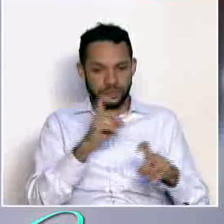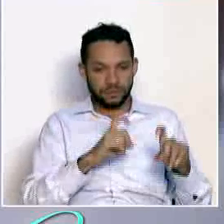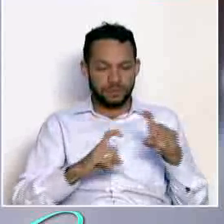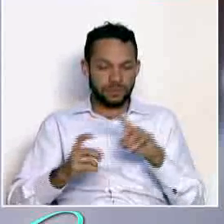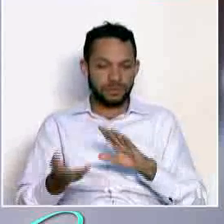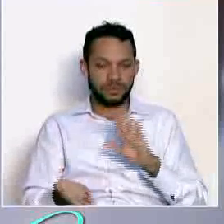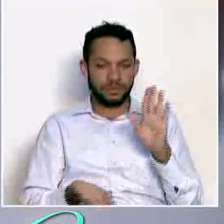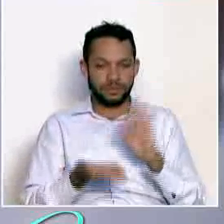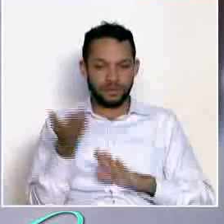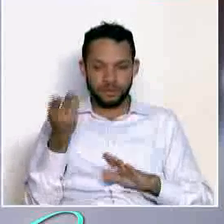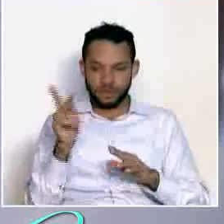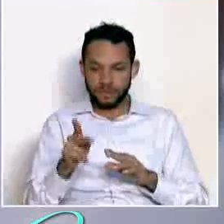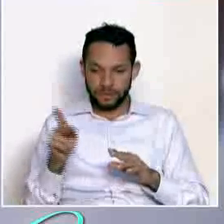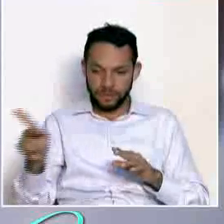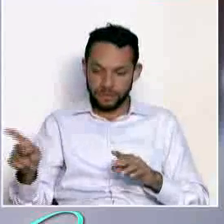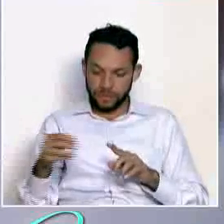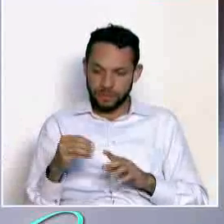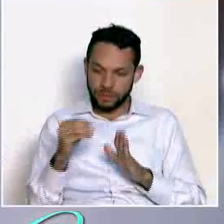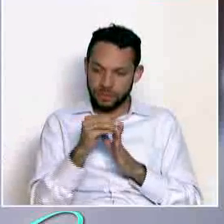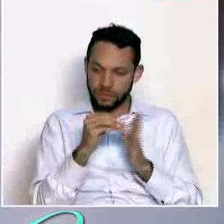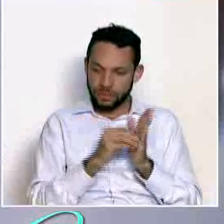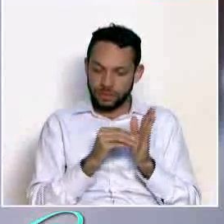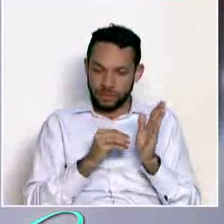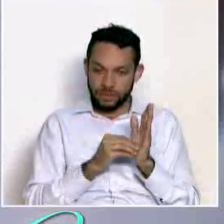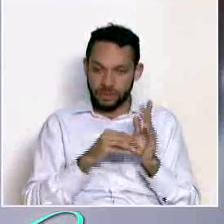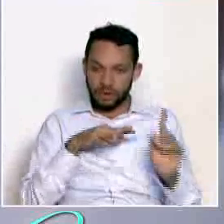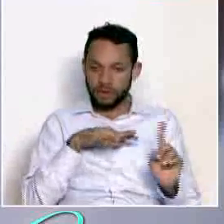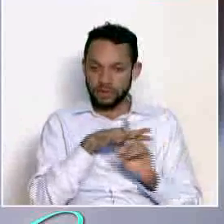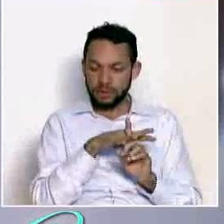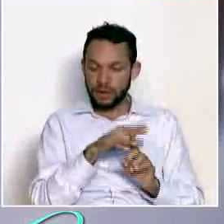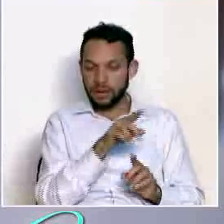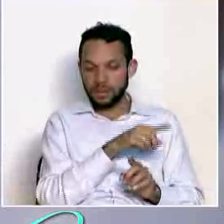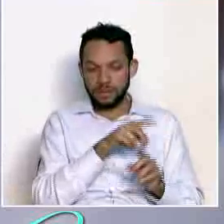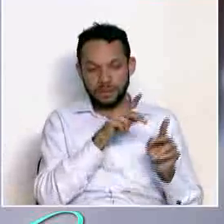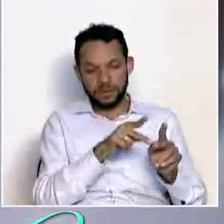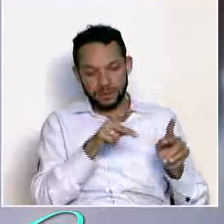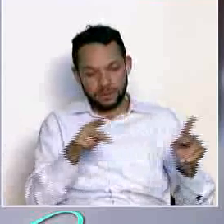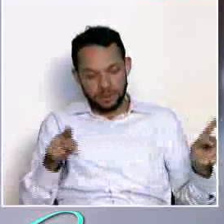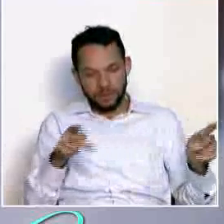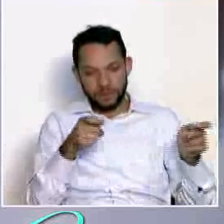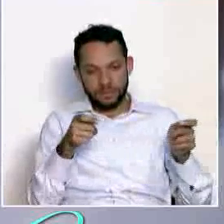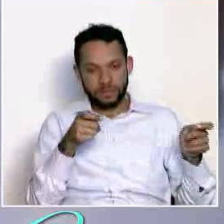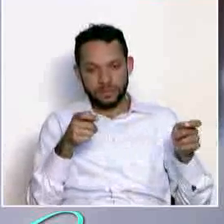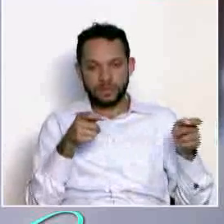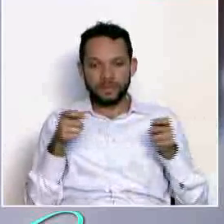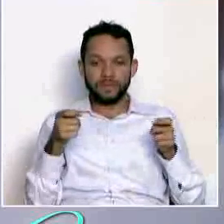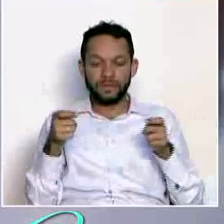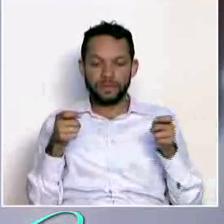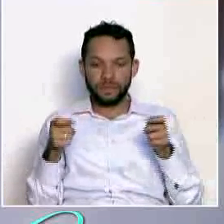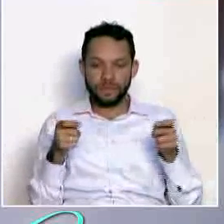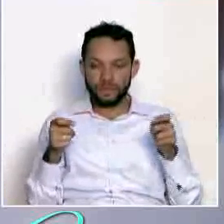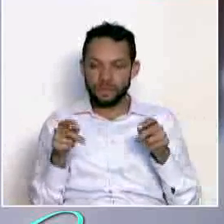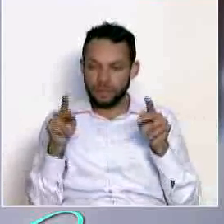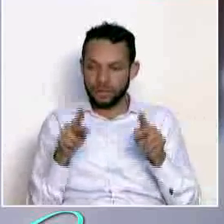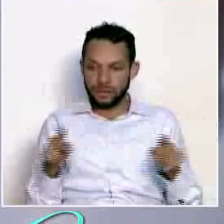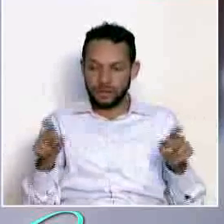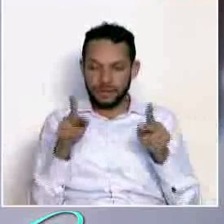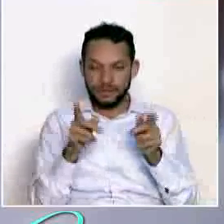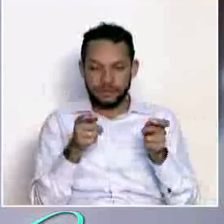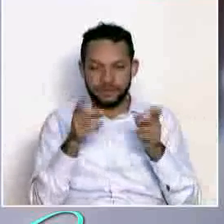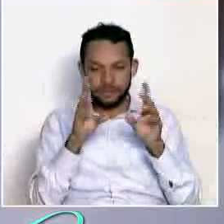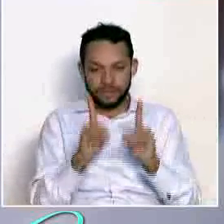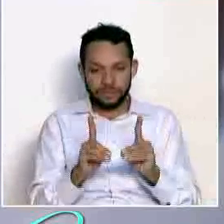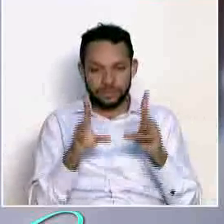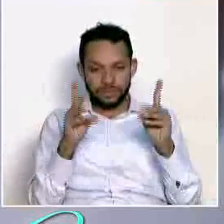exaltado. La persona es altamente impresionable y eso la conduce a un grado de automaticidad.